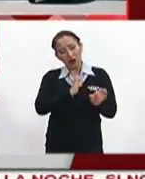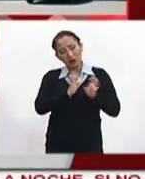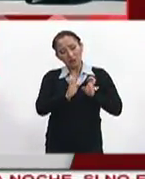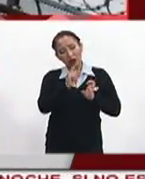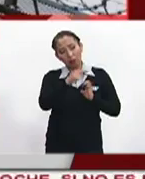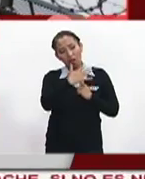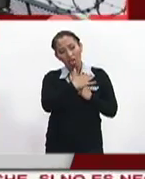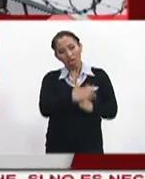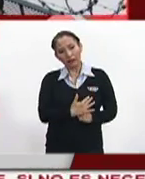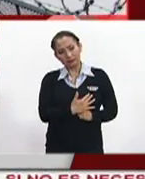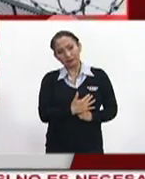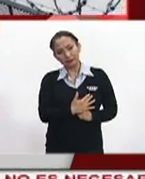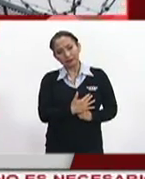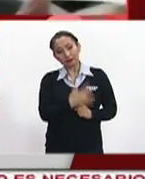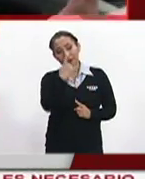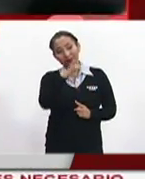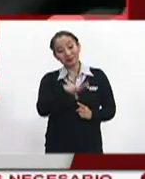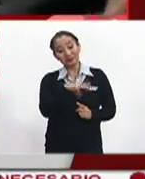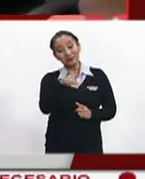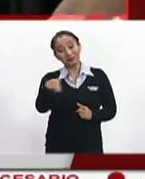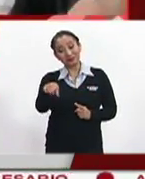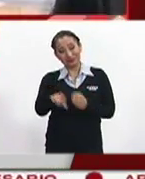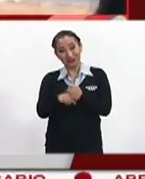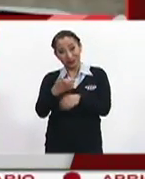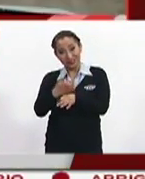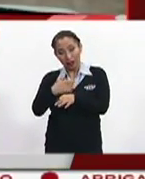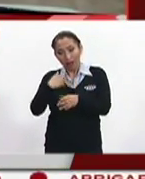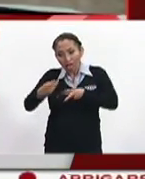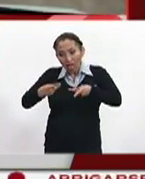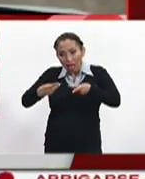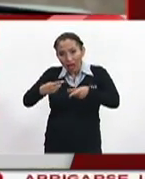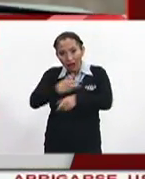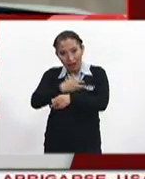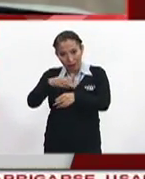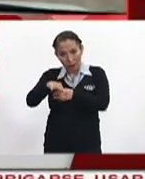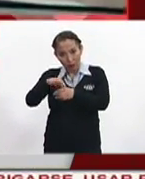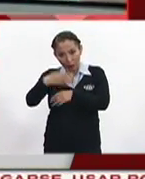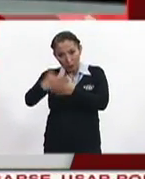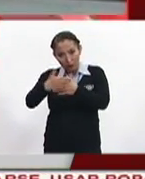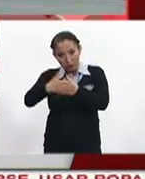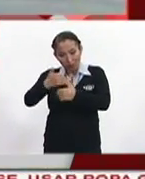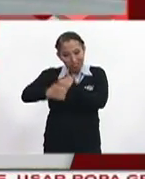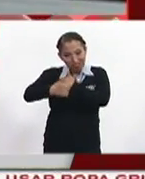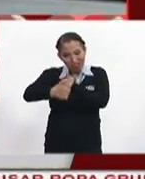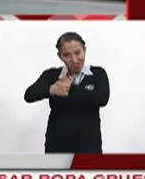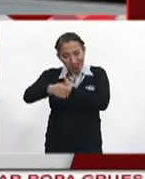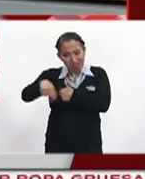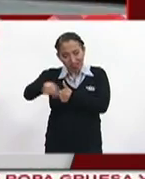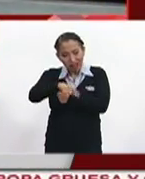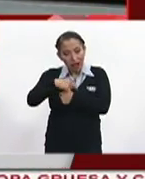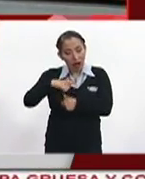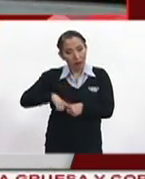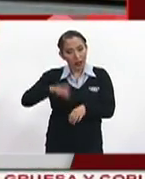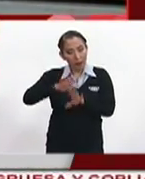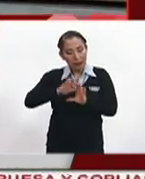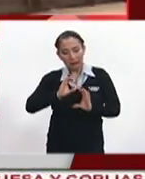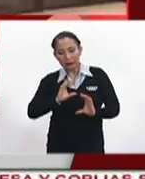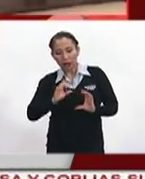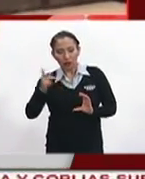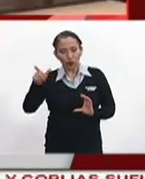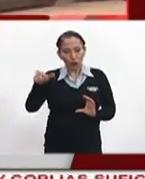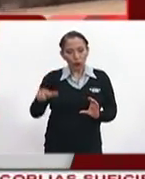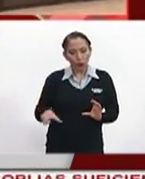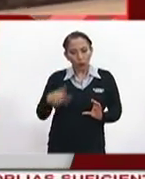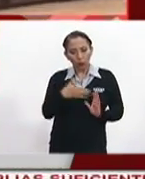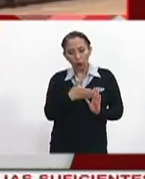de presión, aprovechando la coyuntura electoral, aprovechando que, digamos, el gobierno debe ser mucho más cauto en su